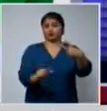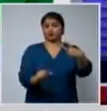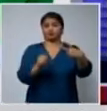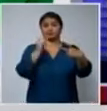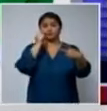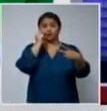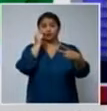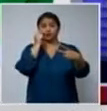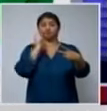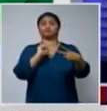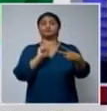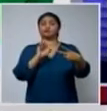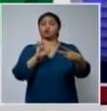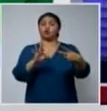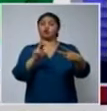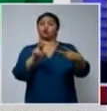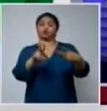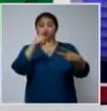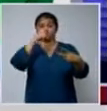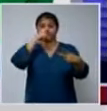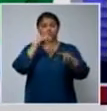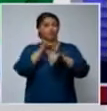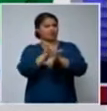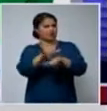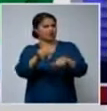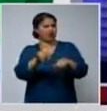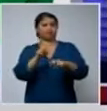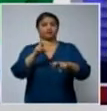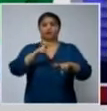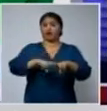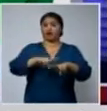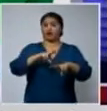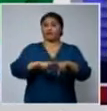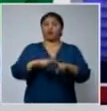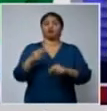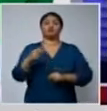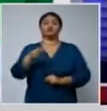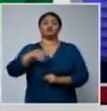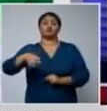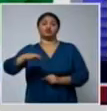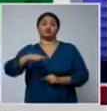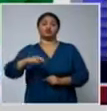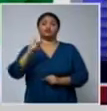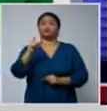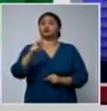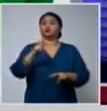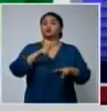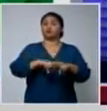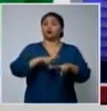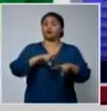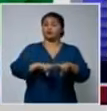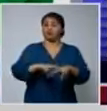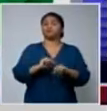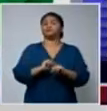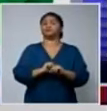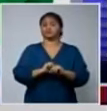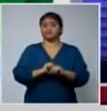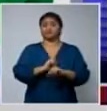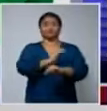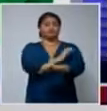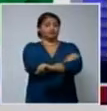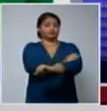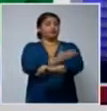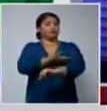años, también de aquí de La Habana, del municipio Centro Habana, con antecedentes de hipertensión